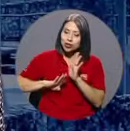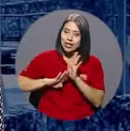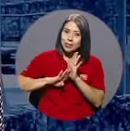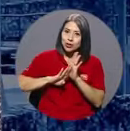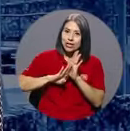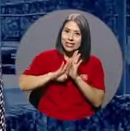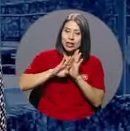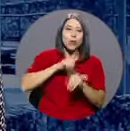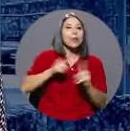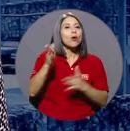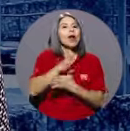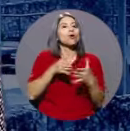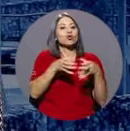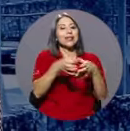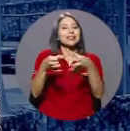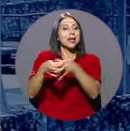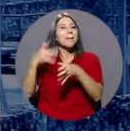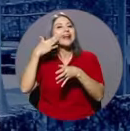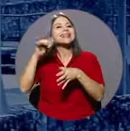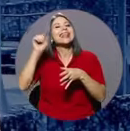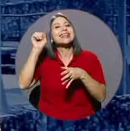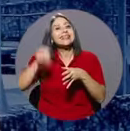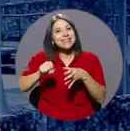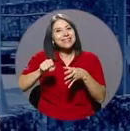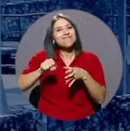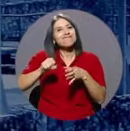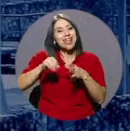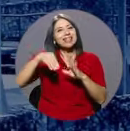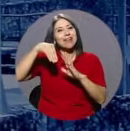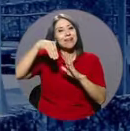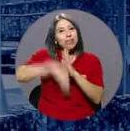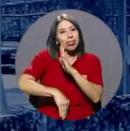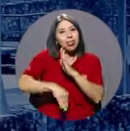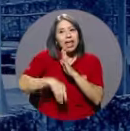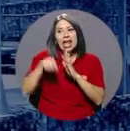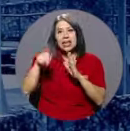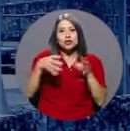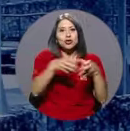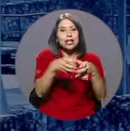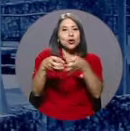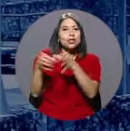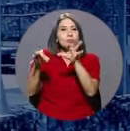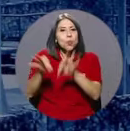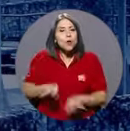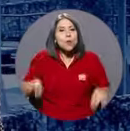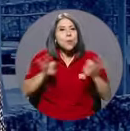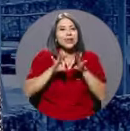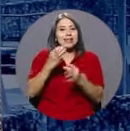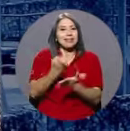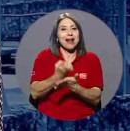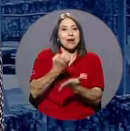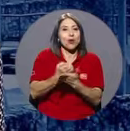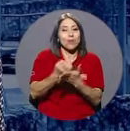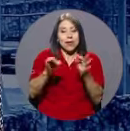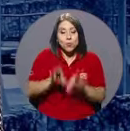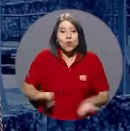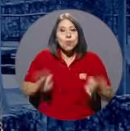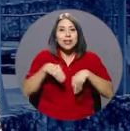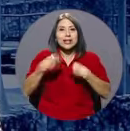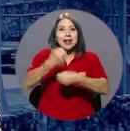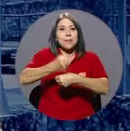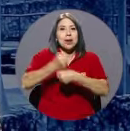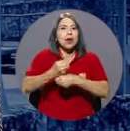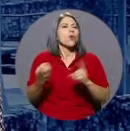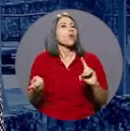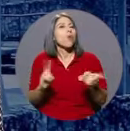recesión, o sea, que sí están en crisis. Y son sectores muy importantes para la economía, muy importantes generadores de empleo. ¿Cuáles son? Un